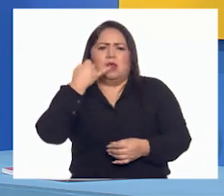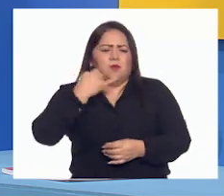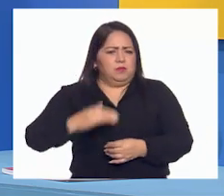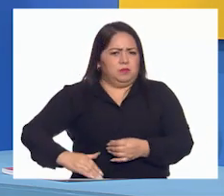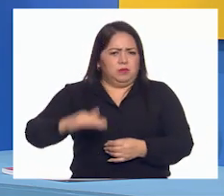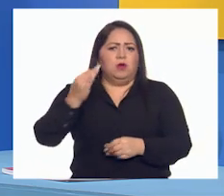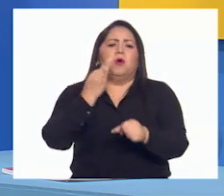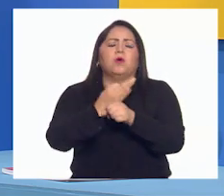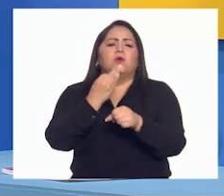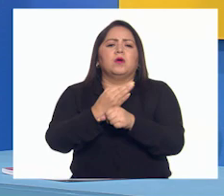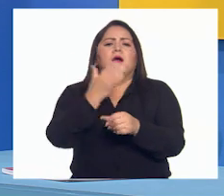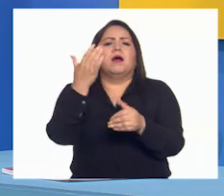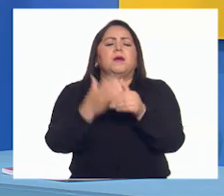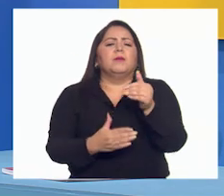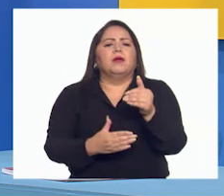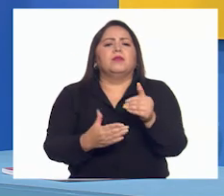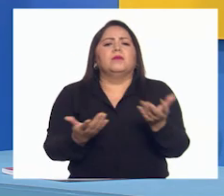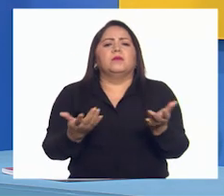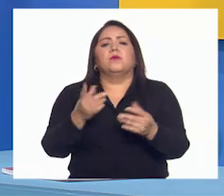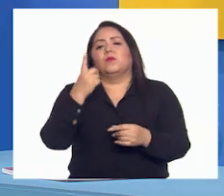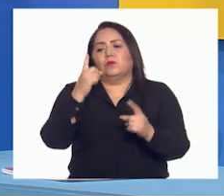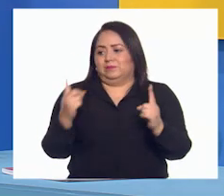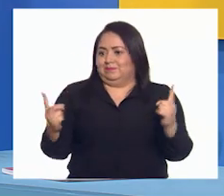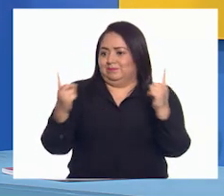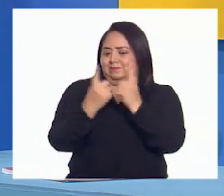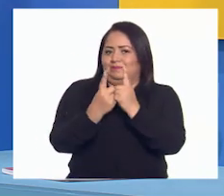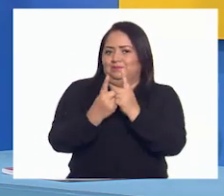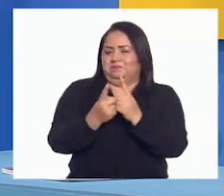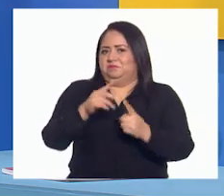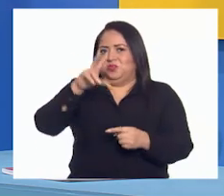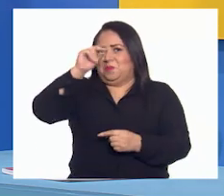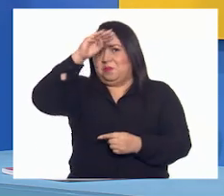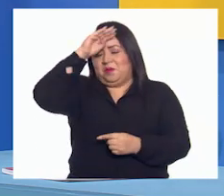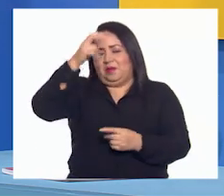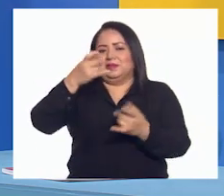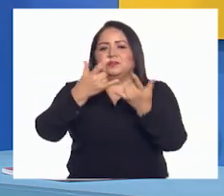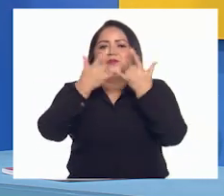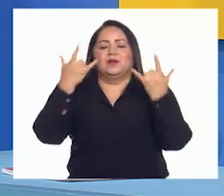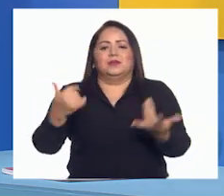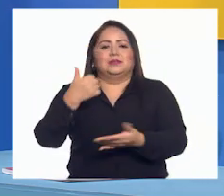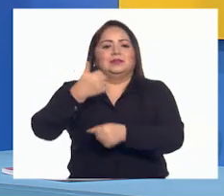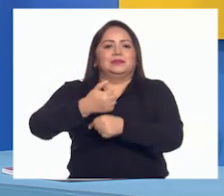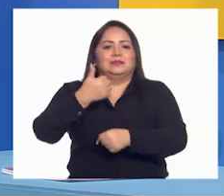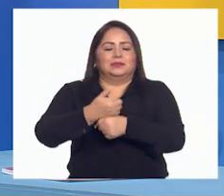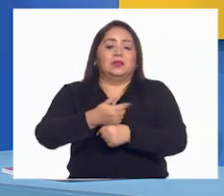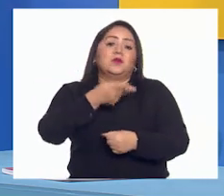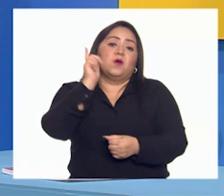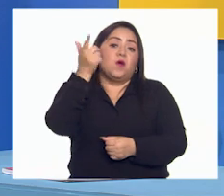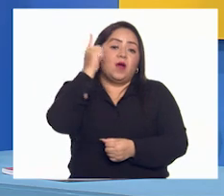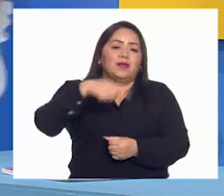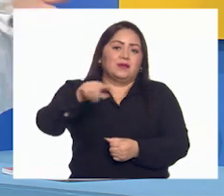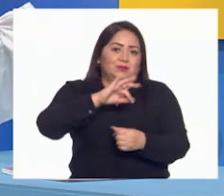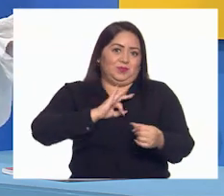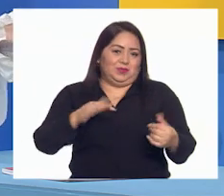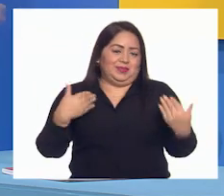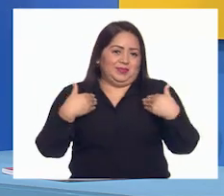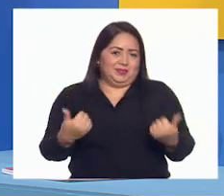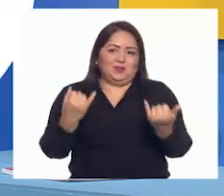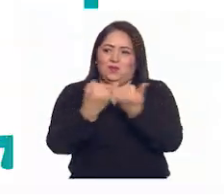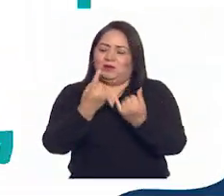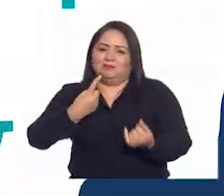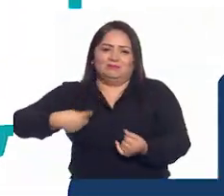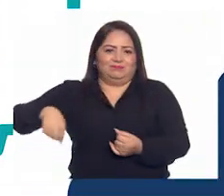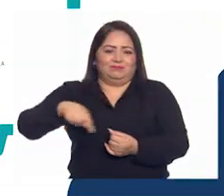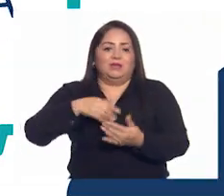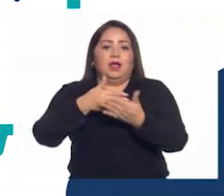materna. Por hoy hemos terminado con un encuentro inesperado de historia de 6º grado y espero que lo hayan disfrutado tanto como